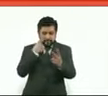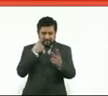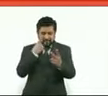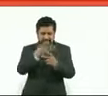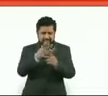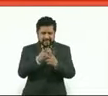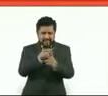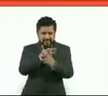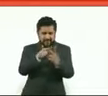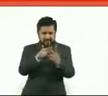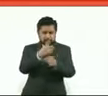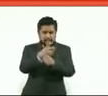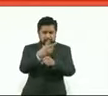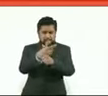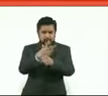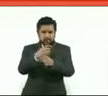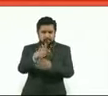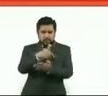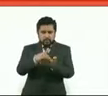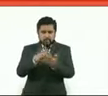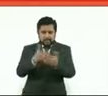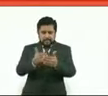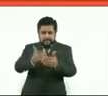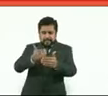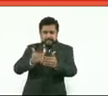hecho, ya los van a absorber.